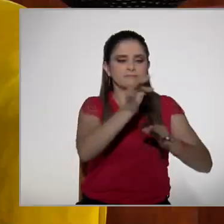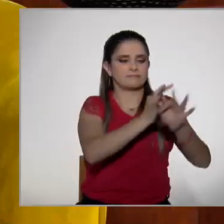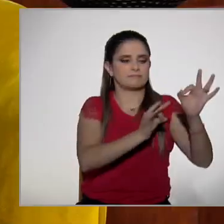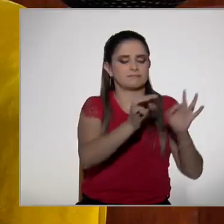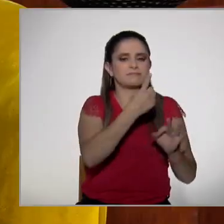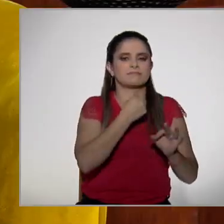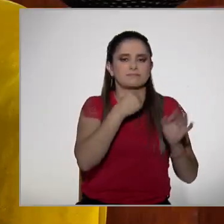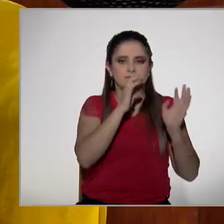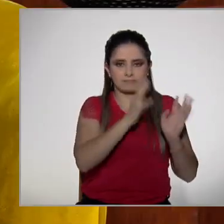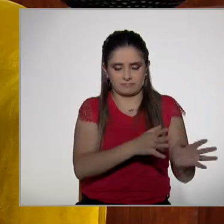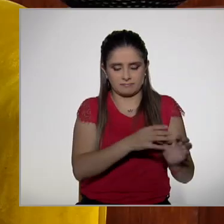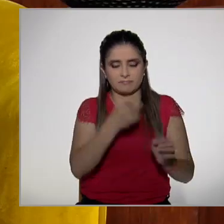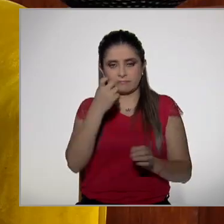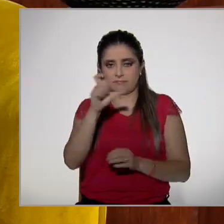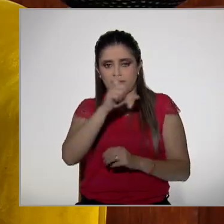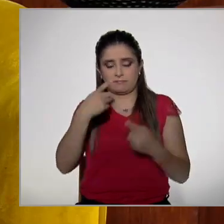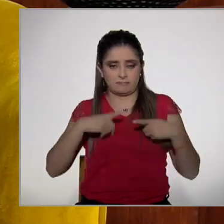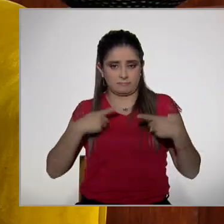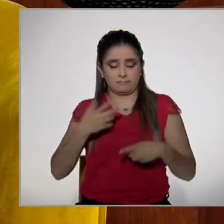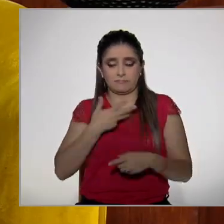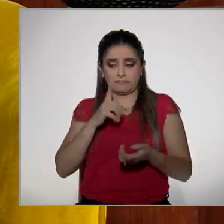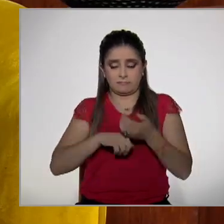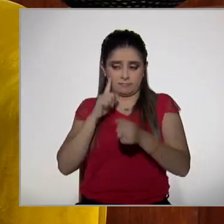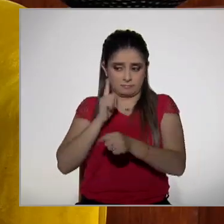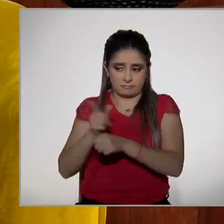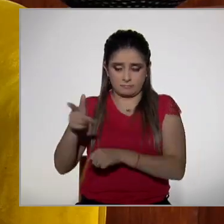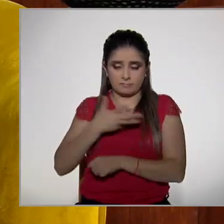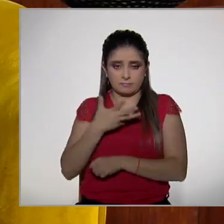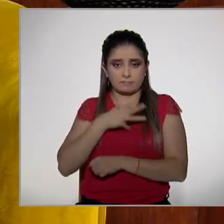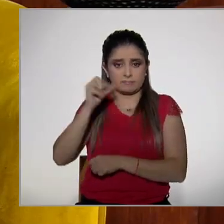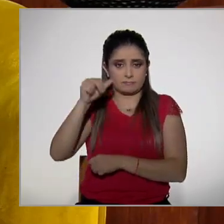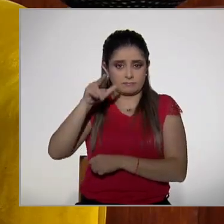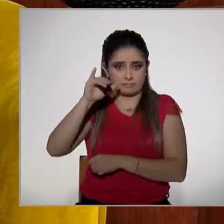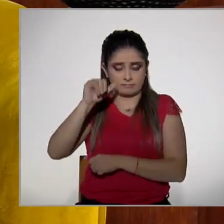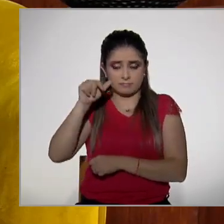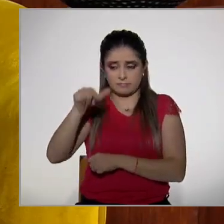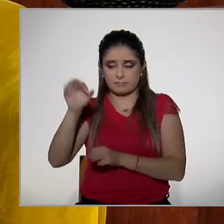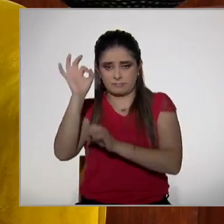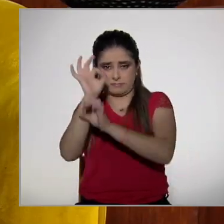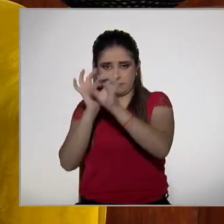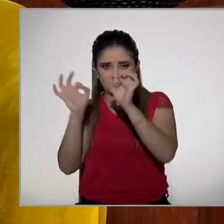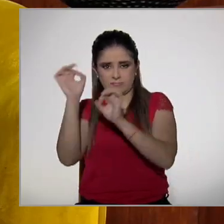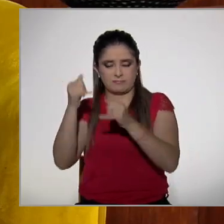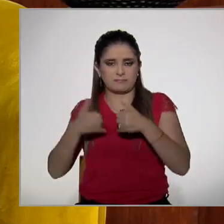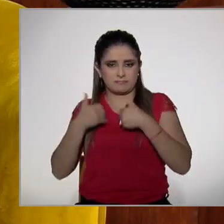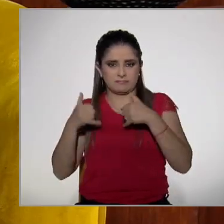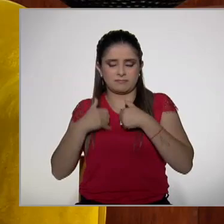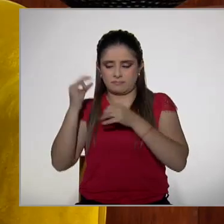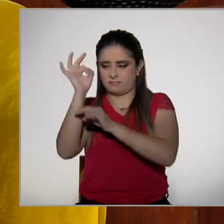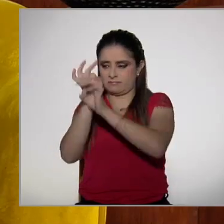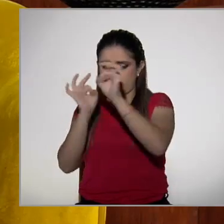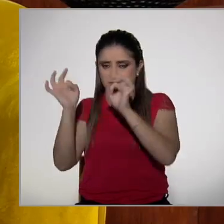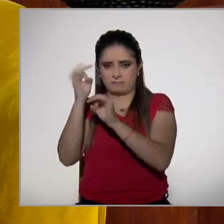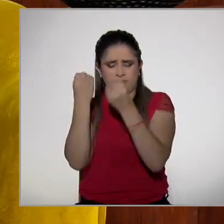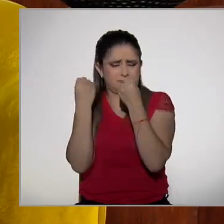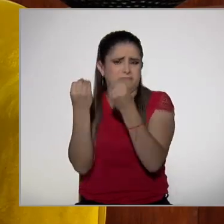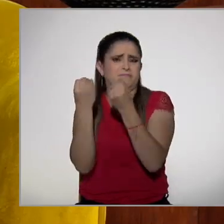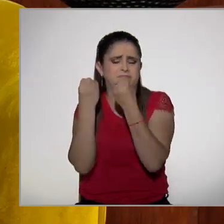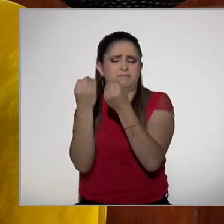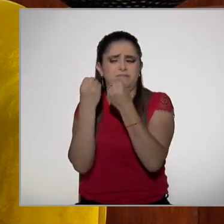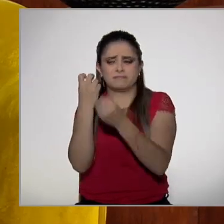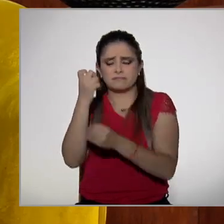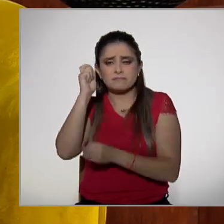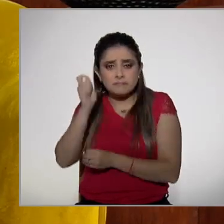cuando una persona tiene el diagnóstico de anemia y estas células jóvenes están presentes en cantidades altas lo que quiere decir es que